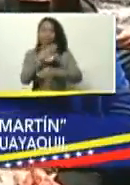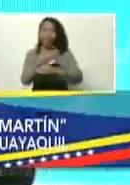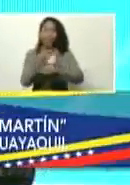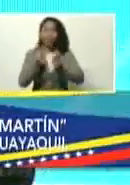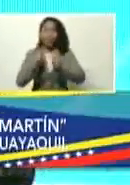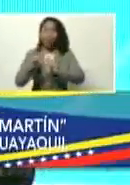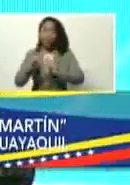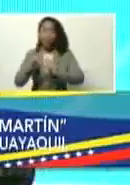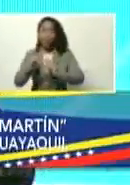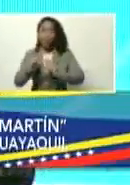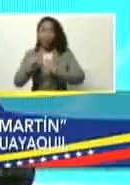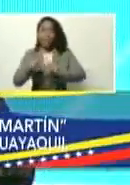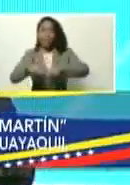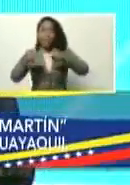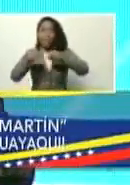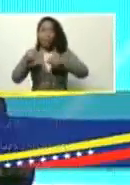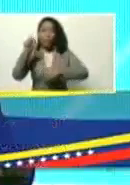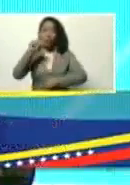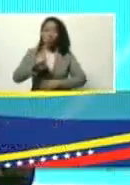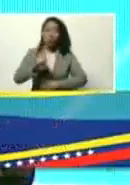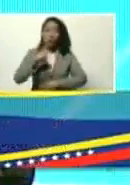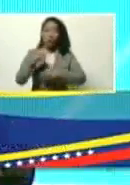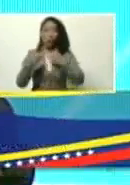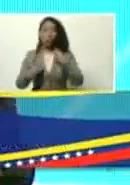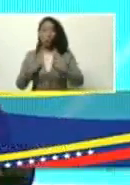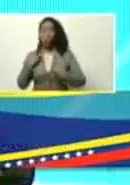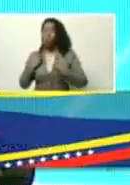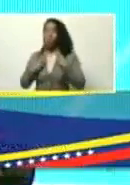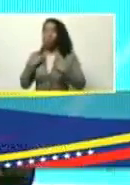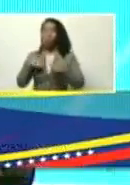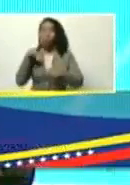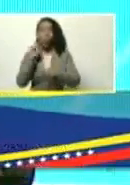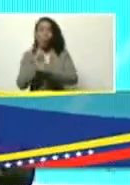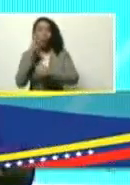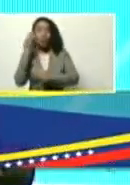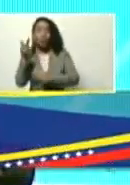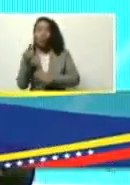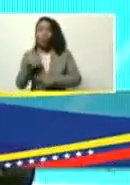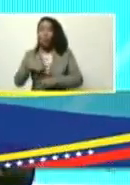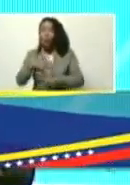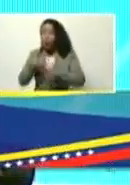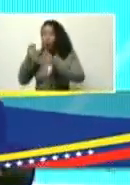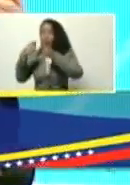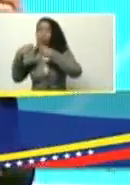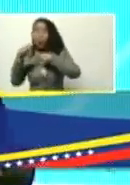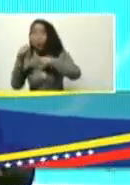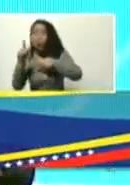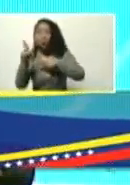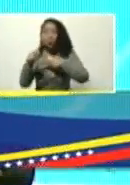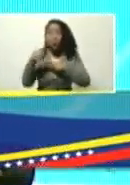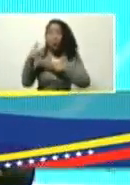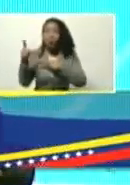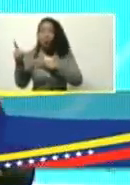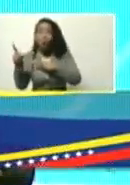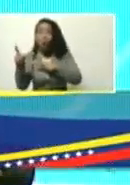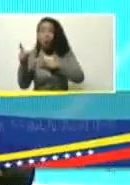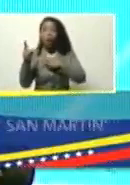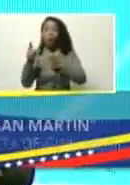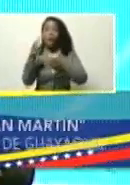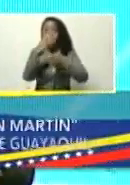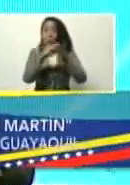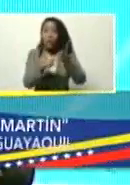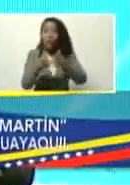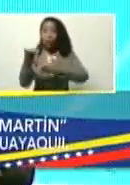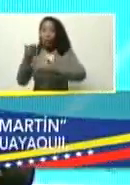fue Mercosur, que solamente se preocupaba de que se pudieran negociar y transferir mercancías,